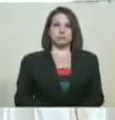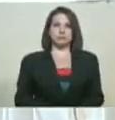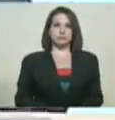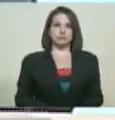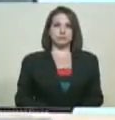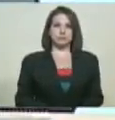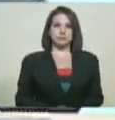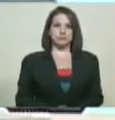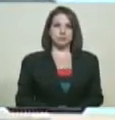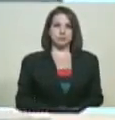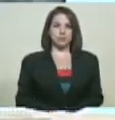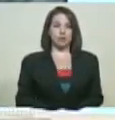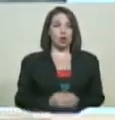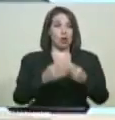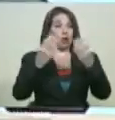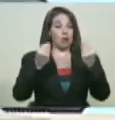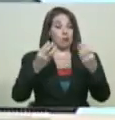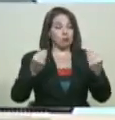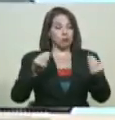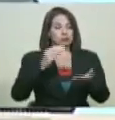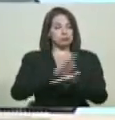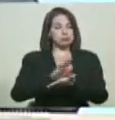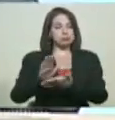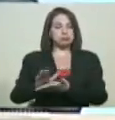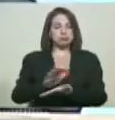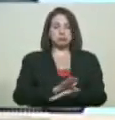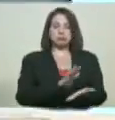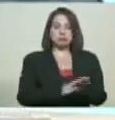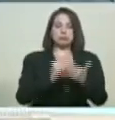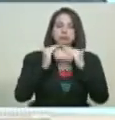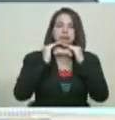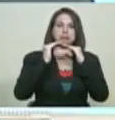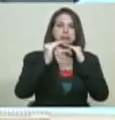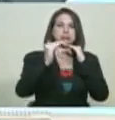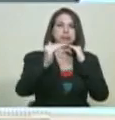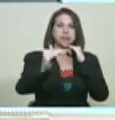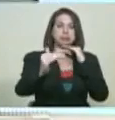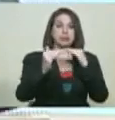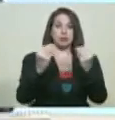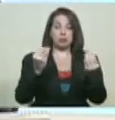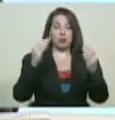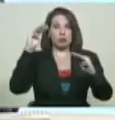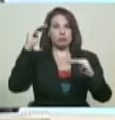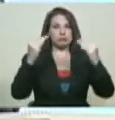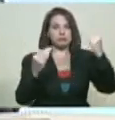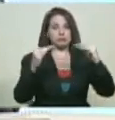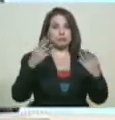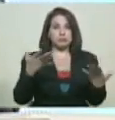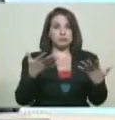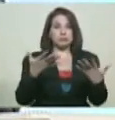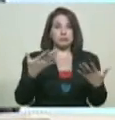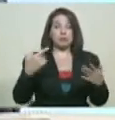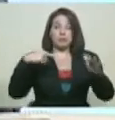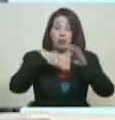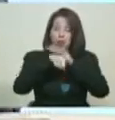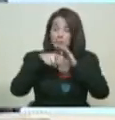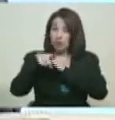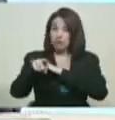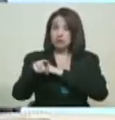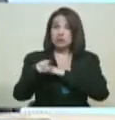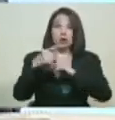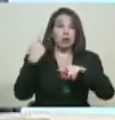con mucho equilibrio con mucha serenidad con mucha profundidad pero también con